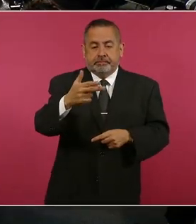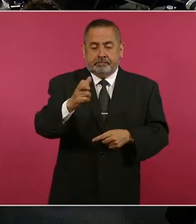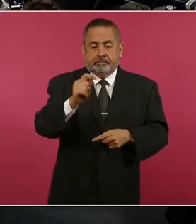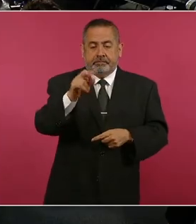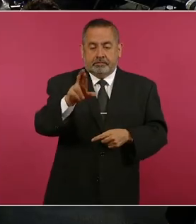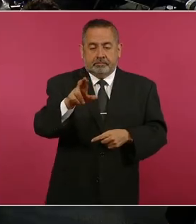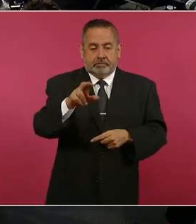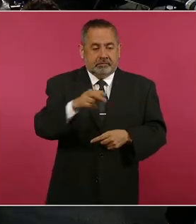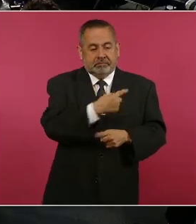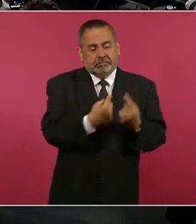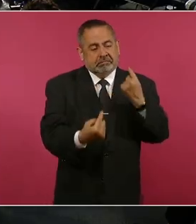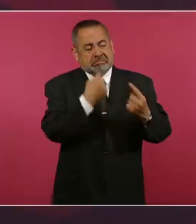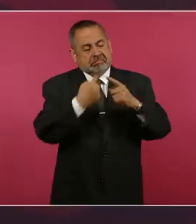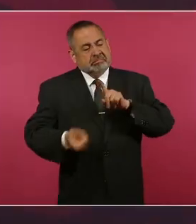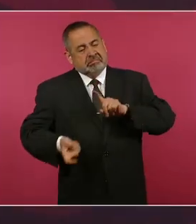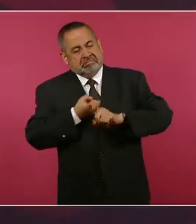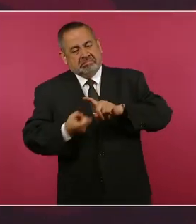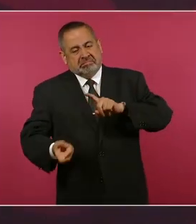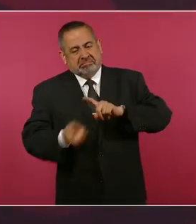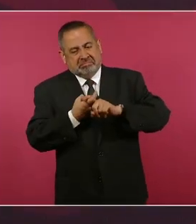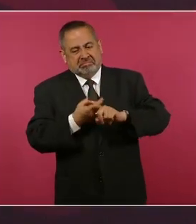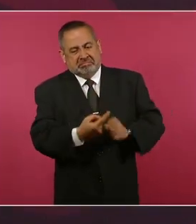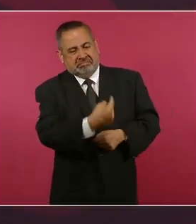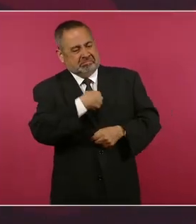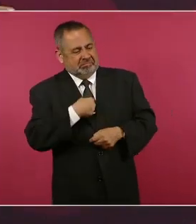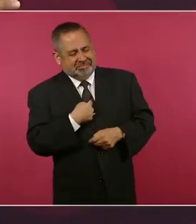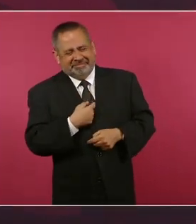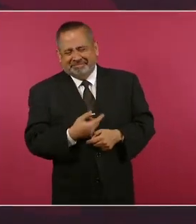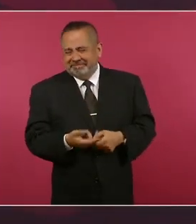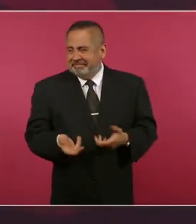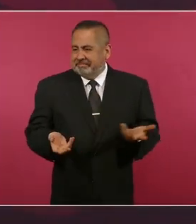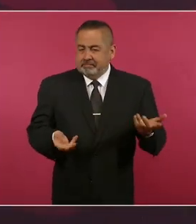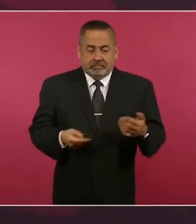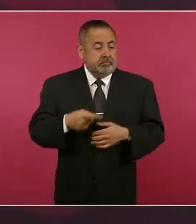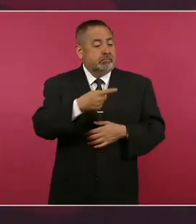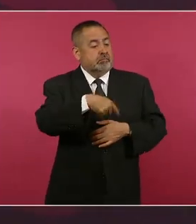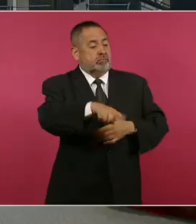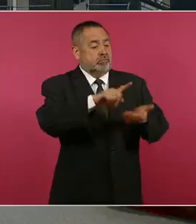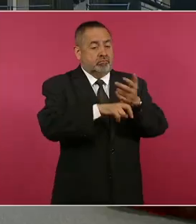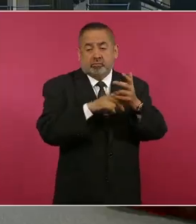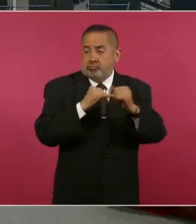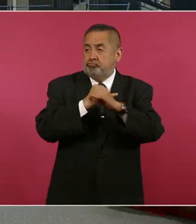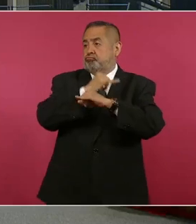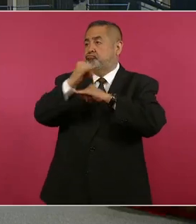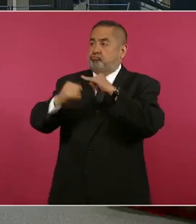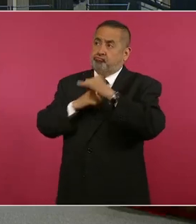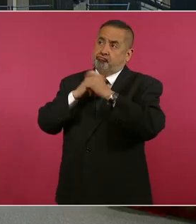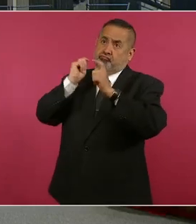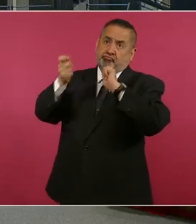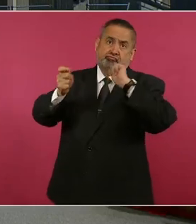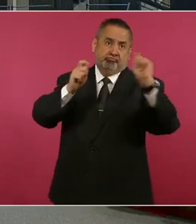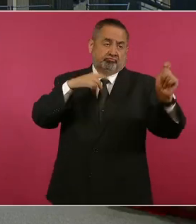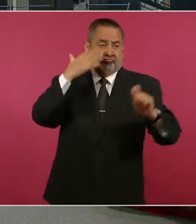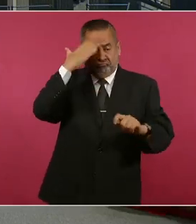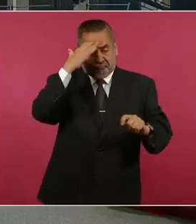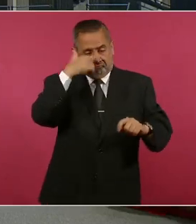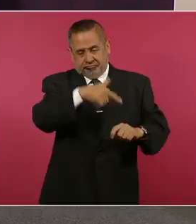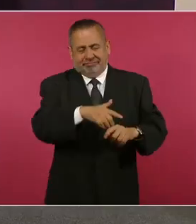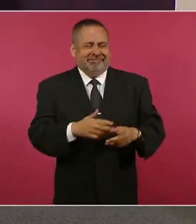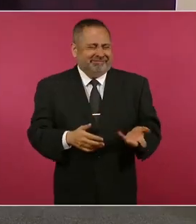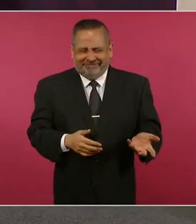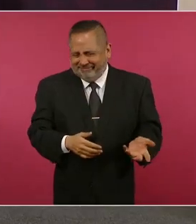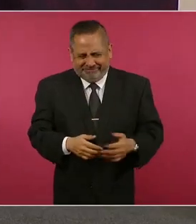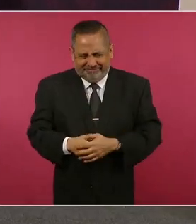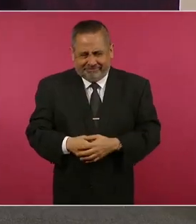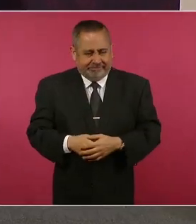mentándome la madre. Y para los internacionalistas, para los internacionalistas,